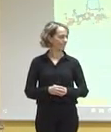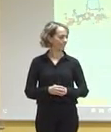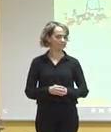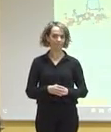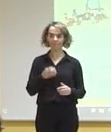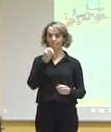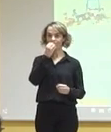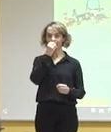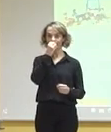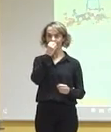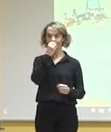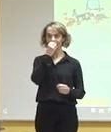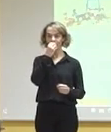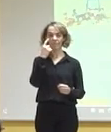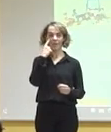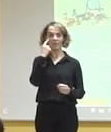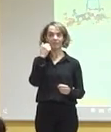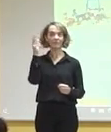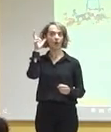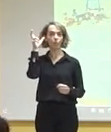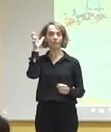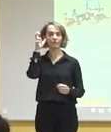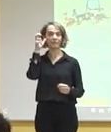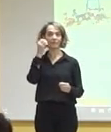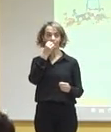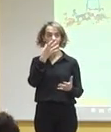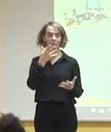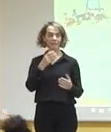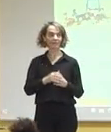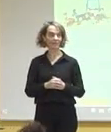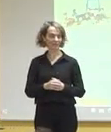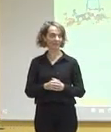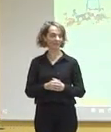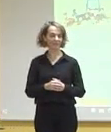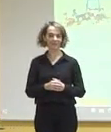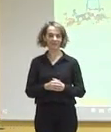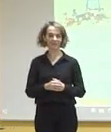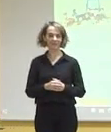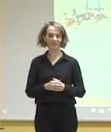a ver si ahora el audio ya vamos bien, ¿no?